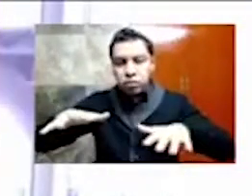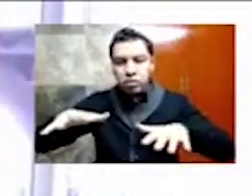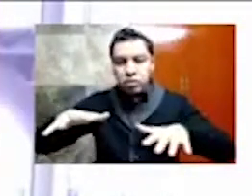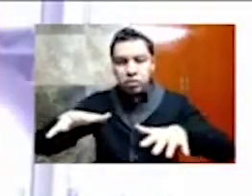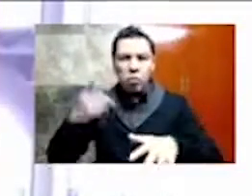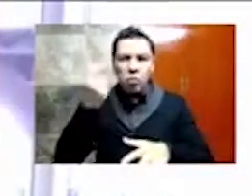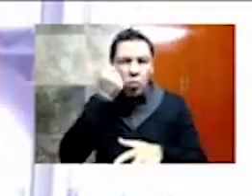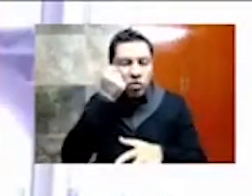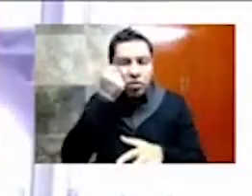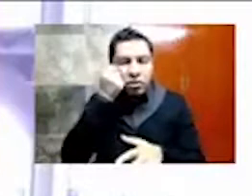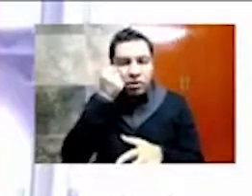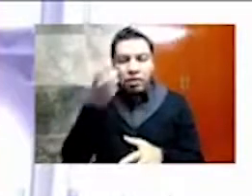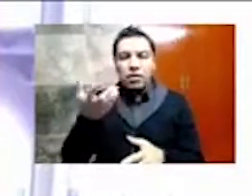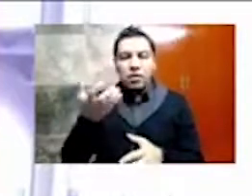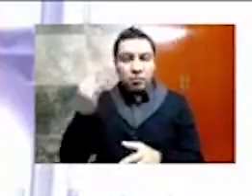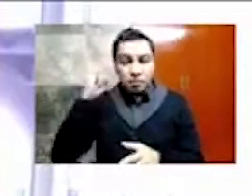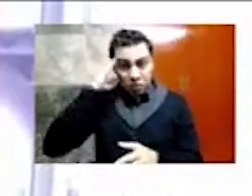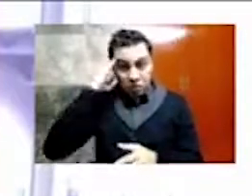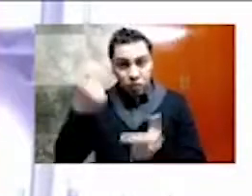Filzinger. Pasamos después a